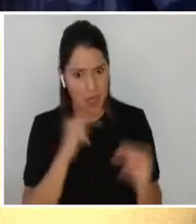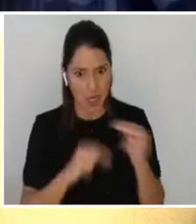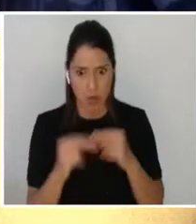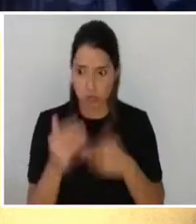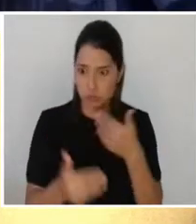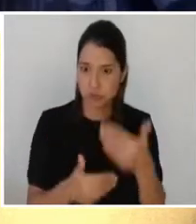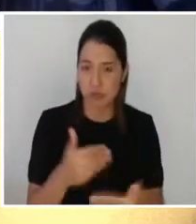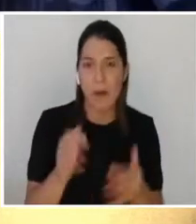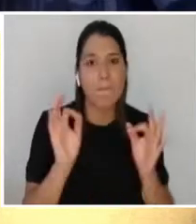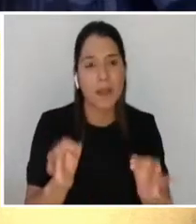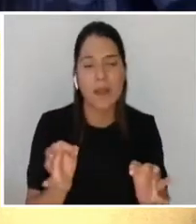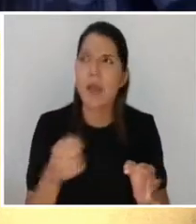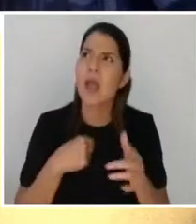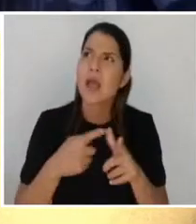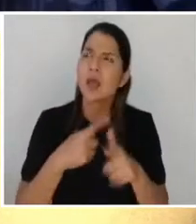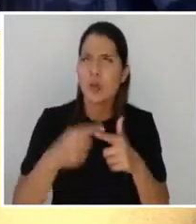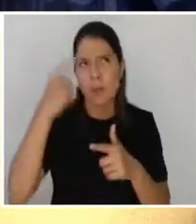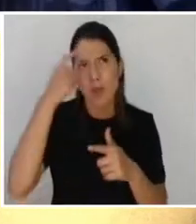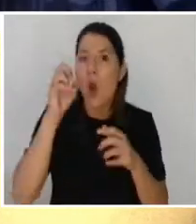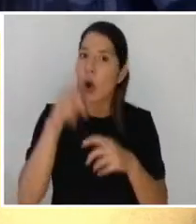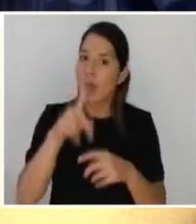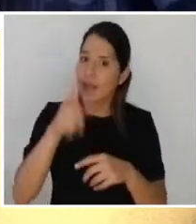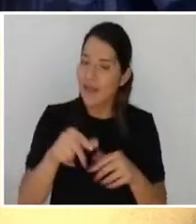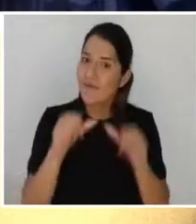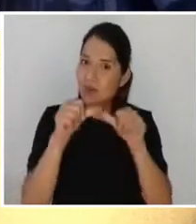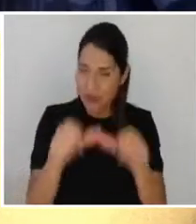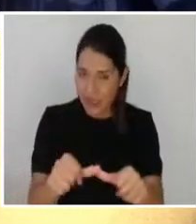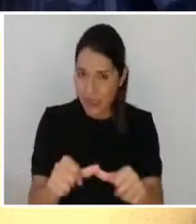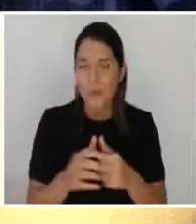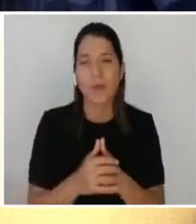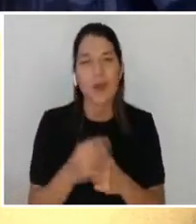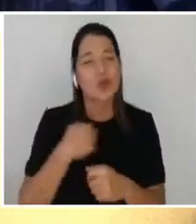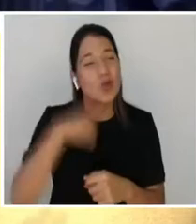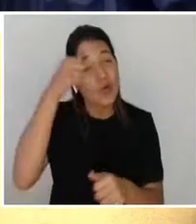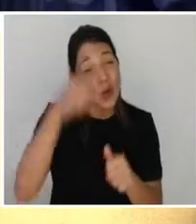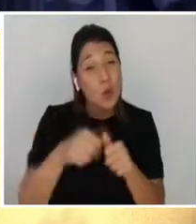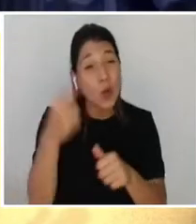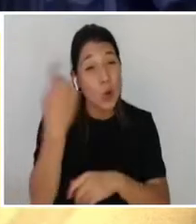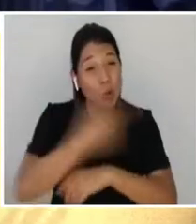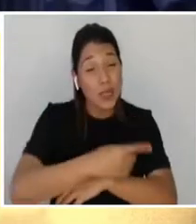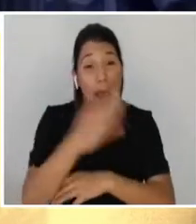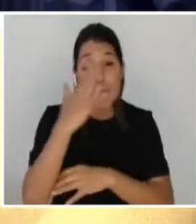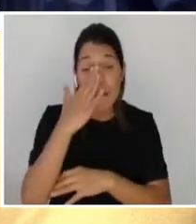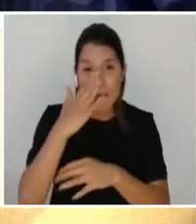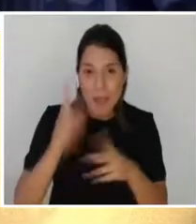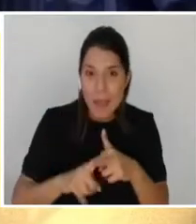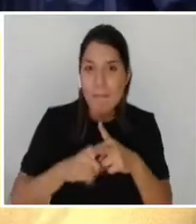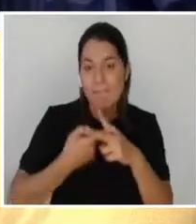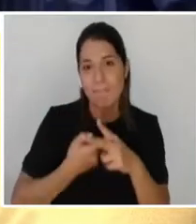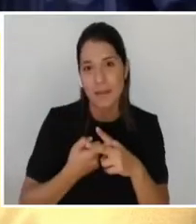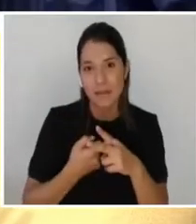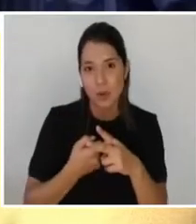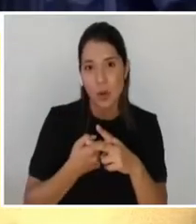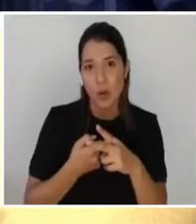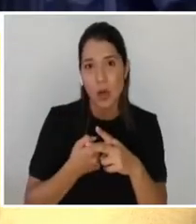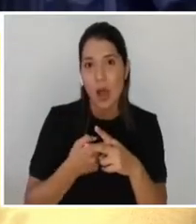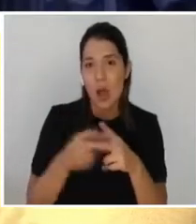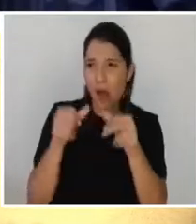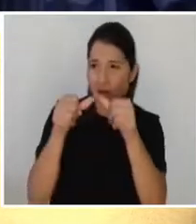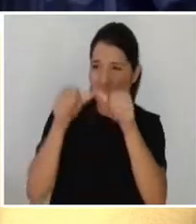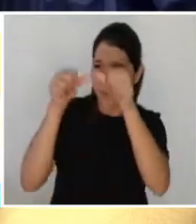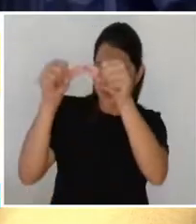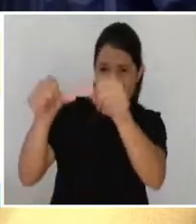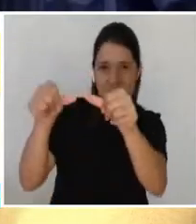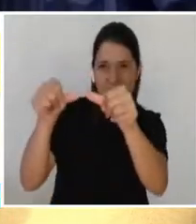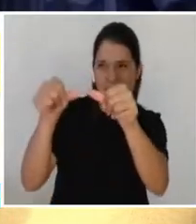ok, tengo que seguir, ¿verdad? Me acuerdo un día donde mami empezó a poner las facturas en una pared, ¿verdad? Las empezó a pegar, y